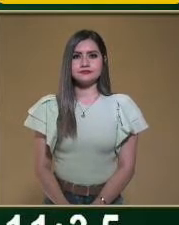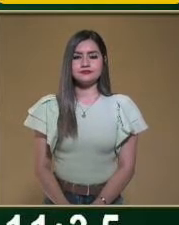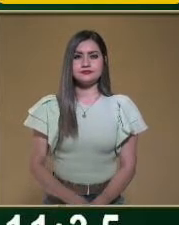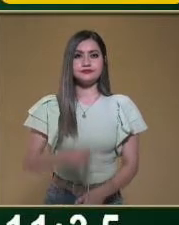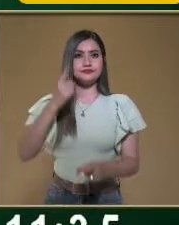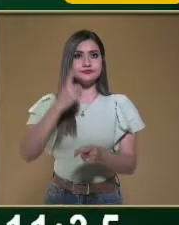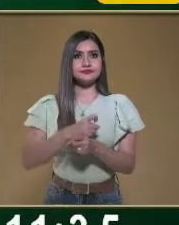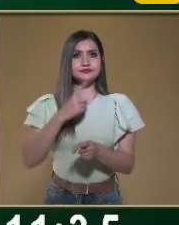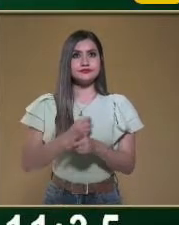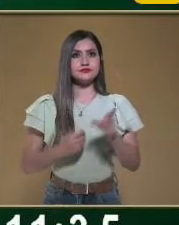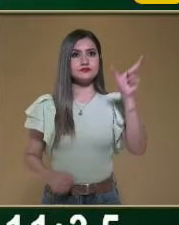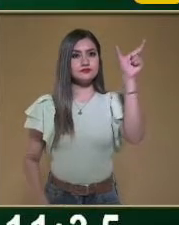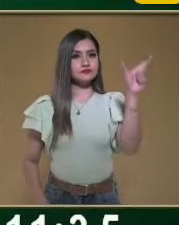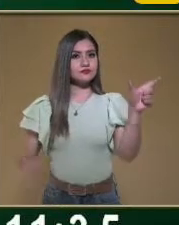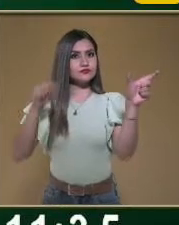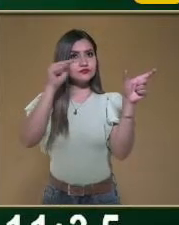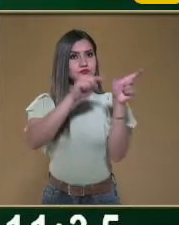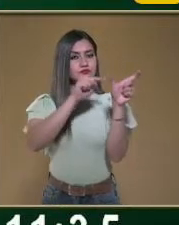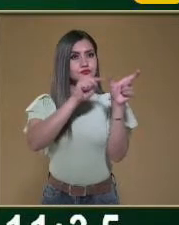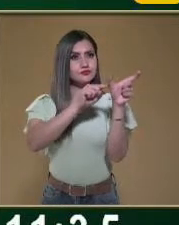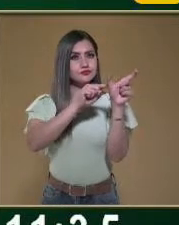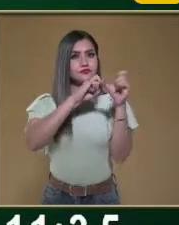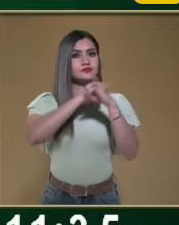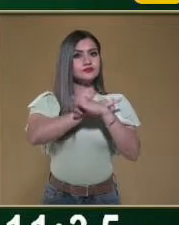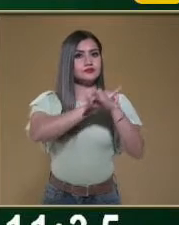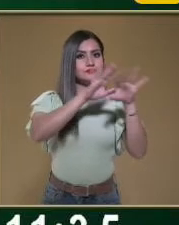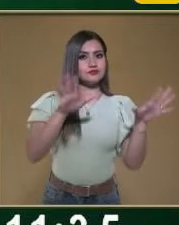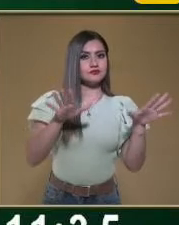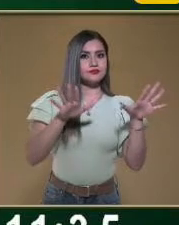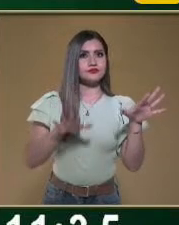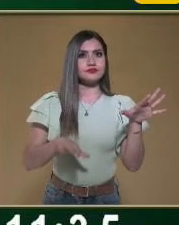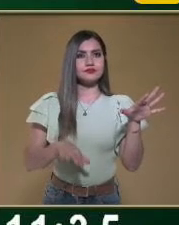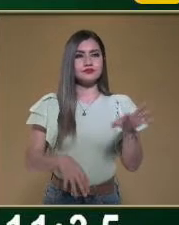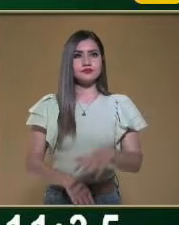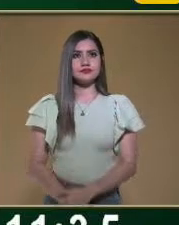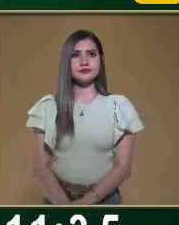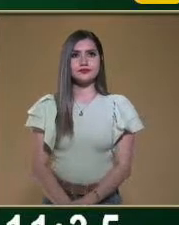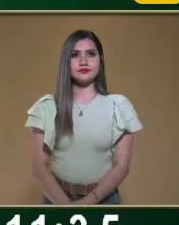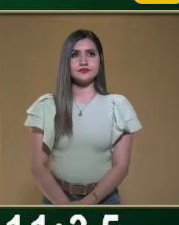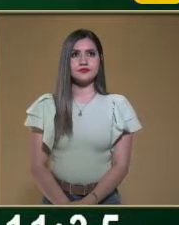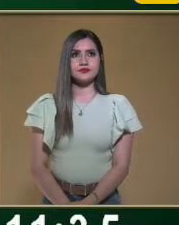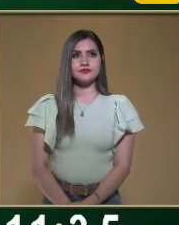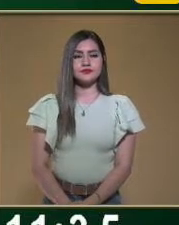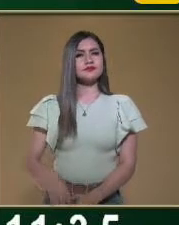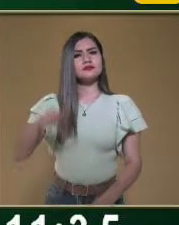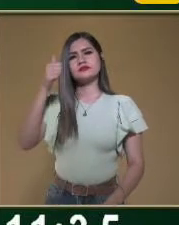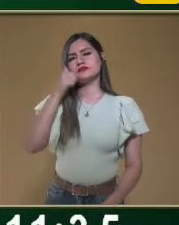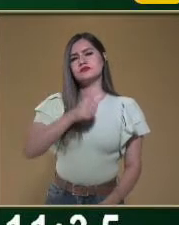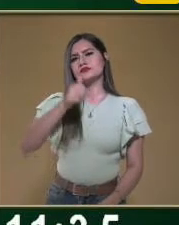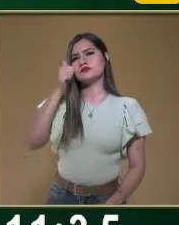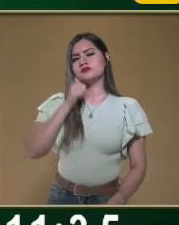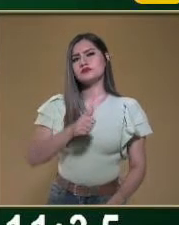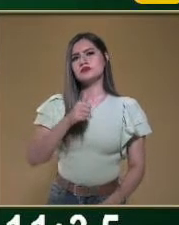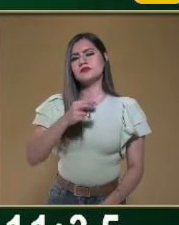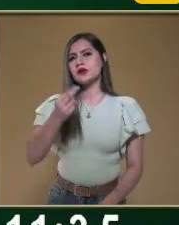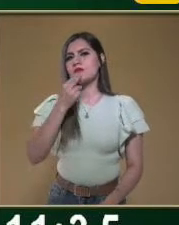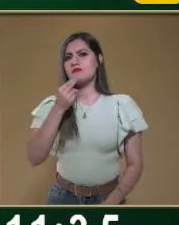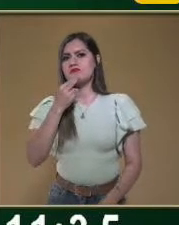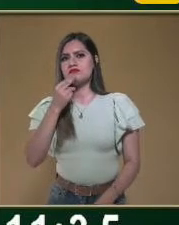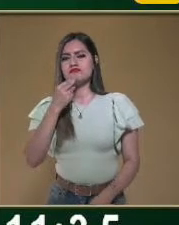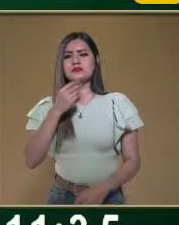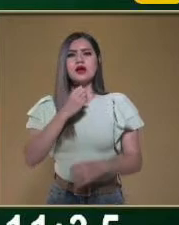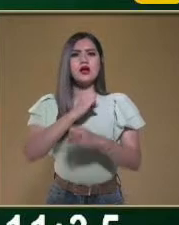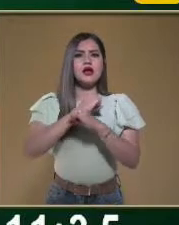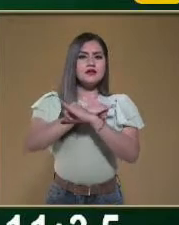primero que vemos aquí es un cartel informativo. Ahí dice porque sirve para comunicar un evento. En este caso,